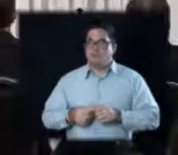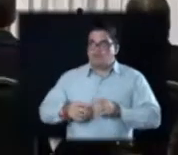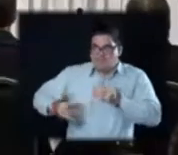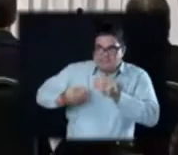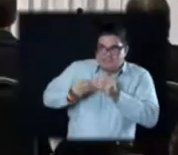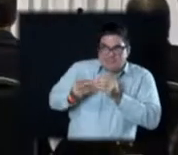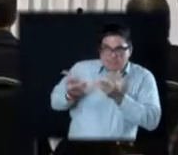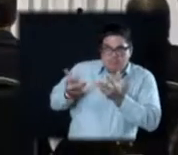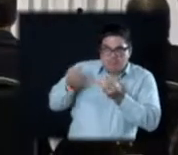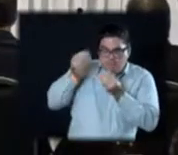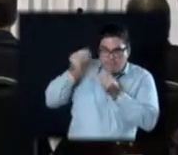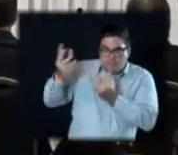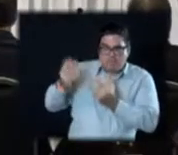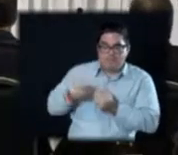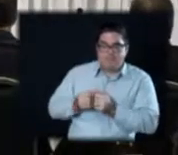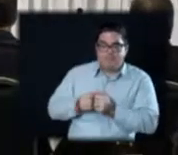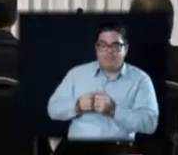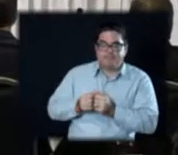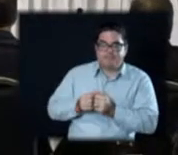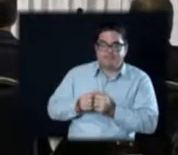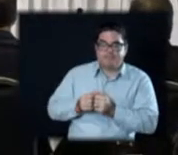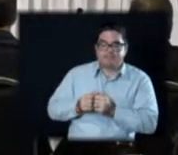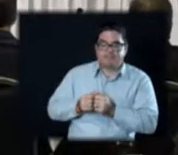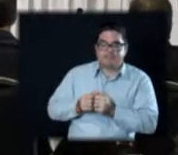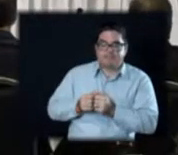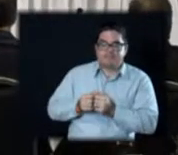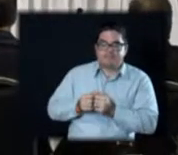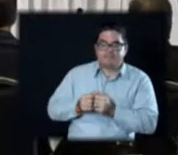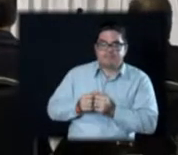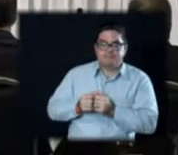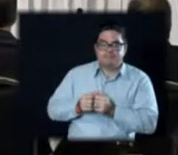Quería añadir también que sí.